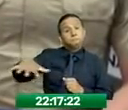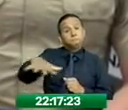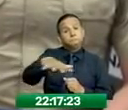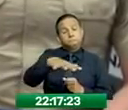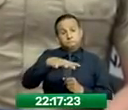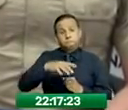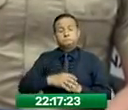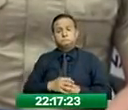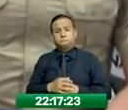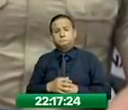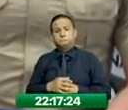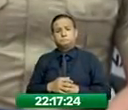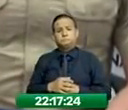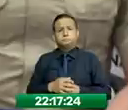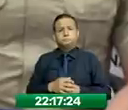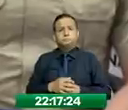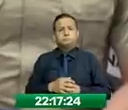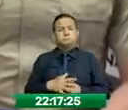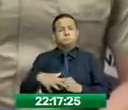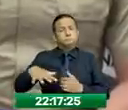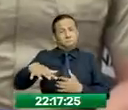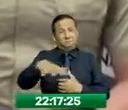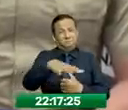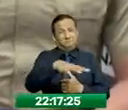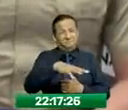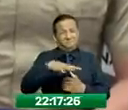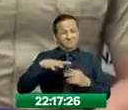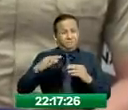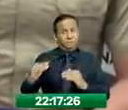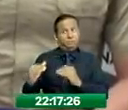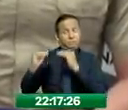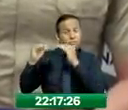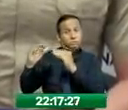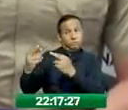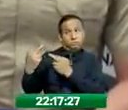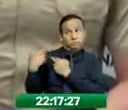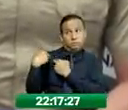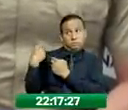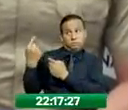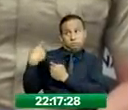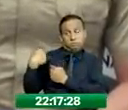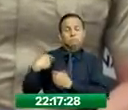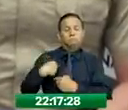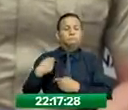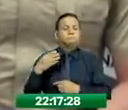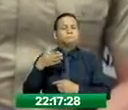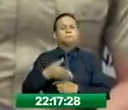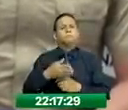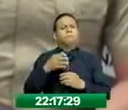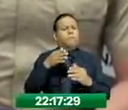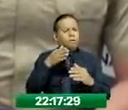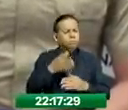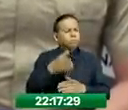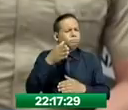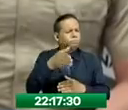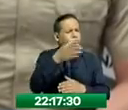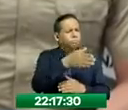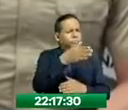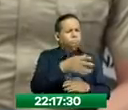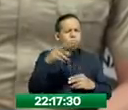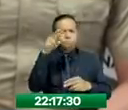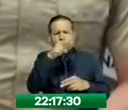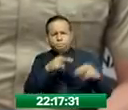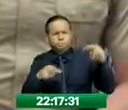cumpliendo con la disposición del escalón superior viene realizando constantes insistentes operativos